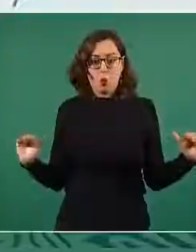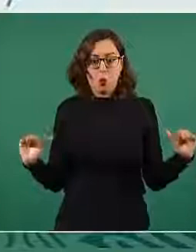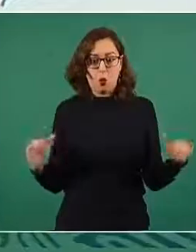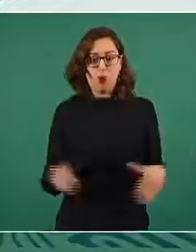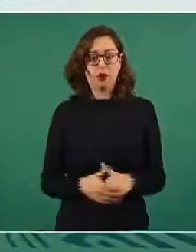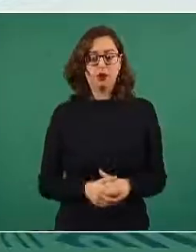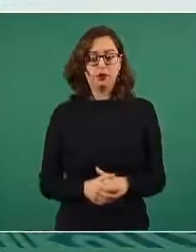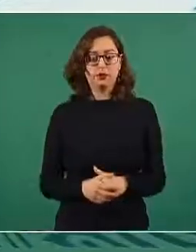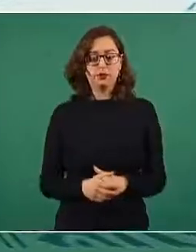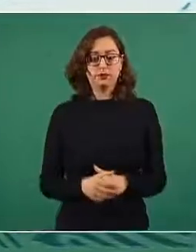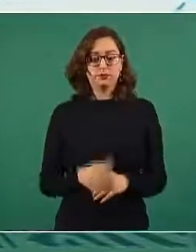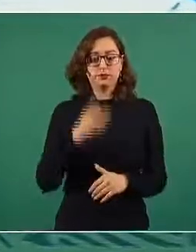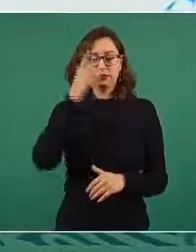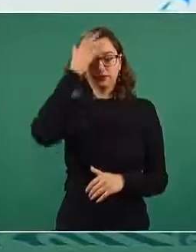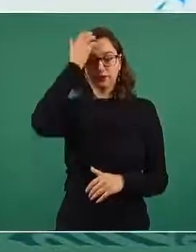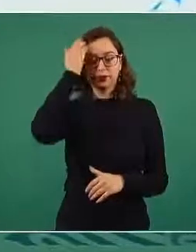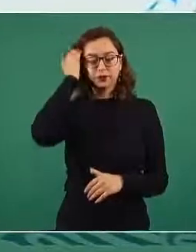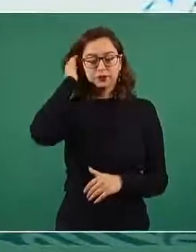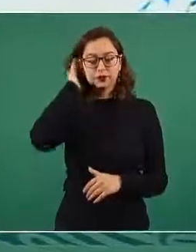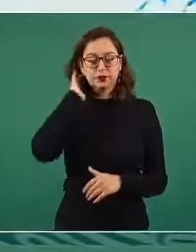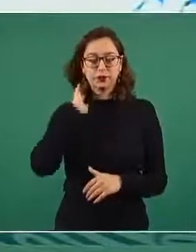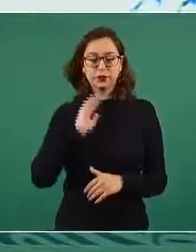aquí